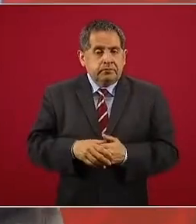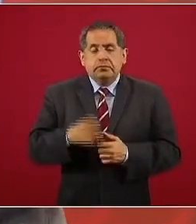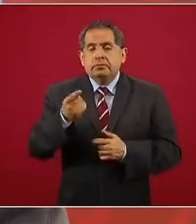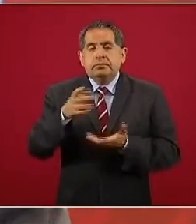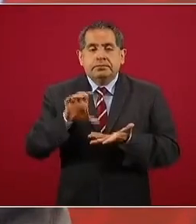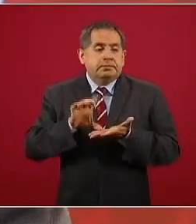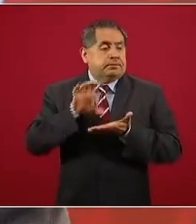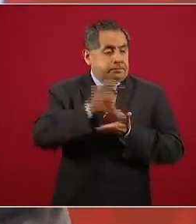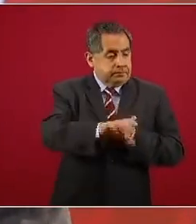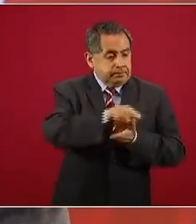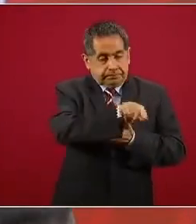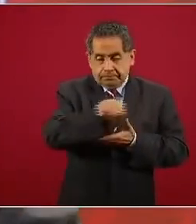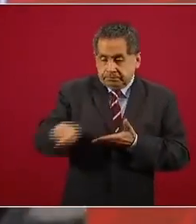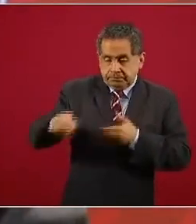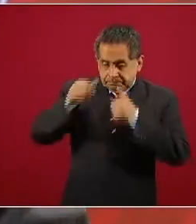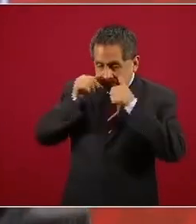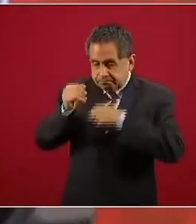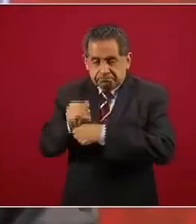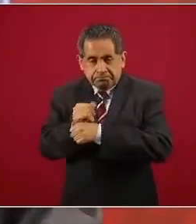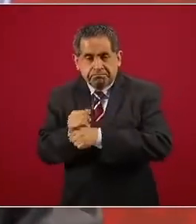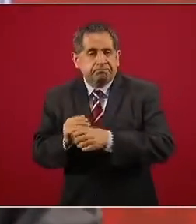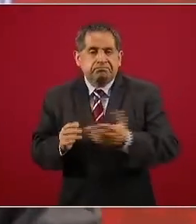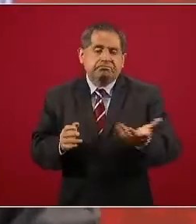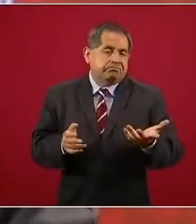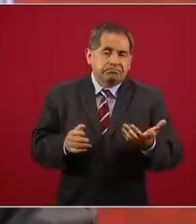invertido, que lo otro, pues,